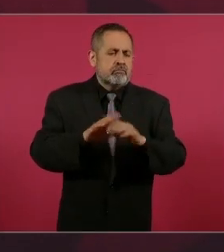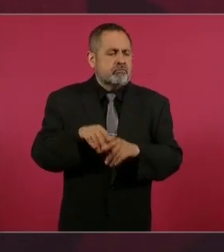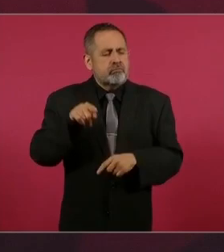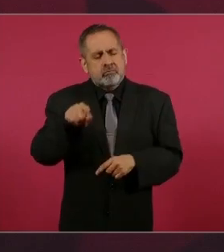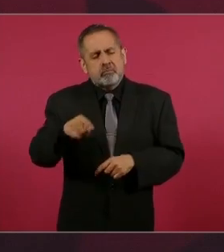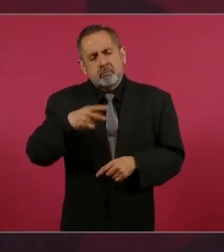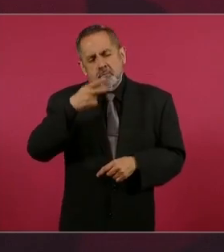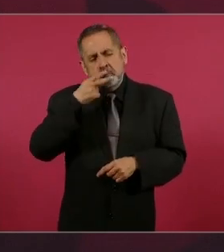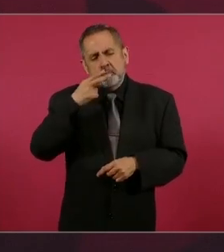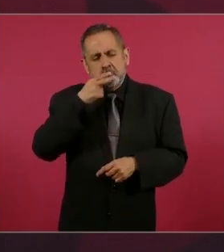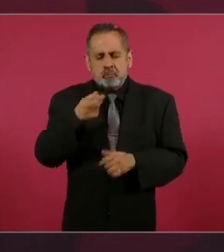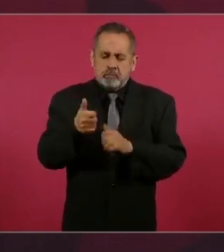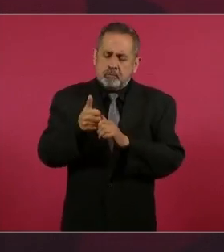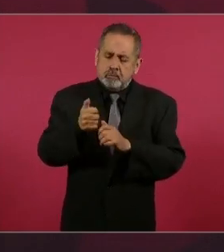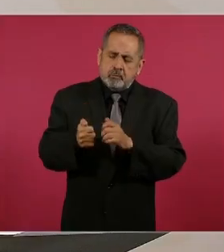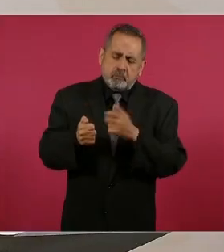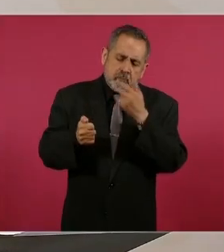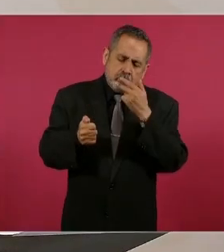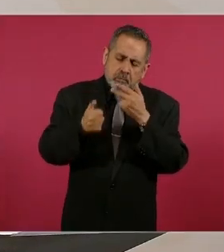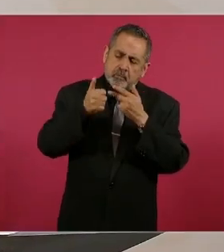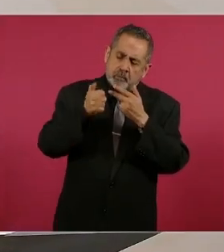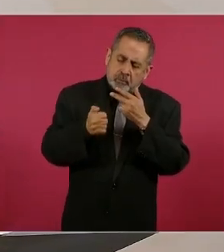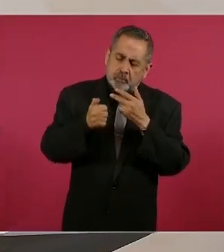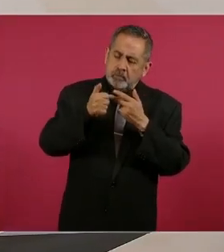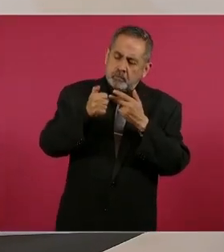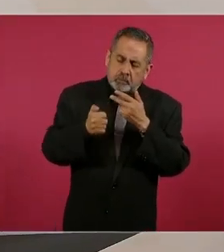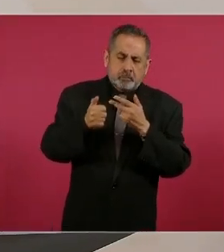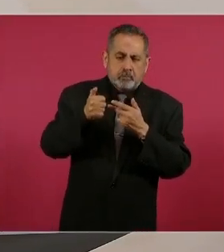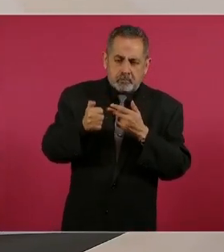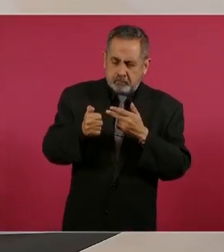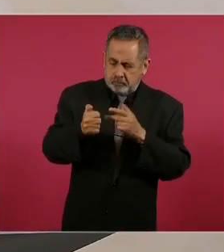encendedor, luego que tenía un cinturón